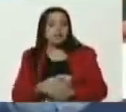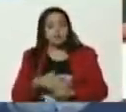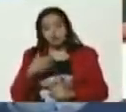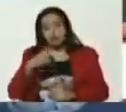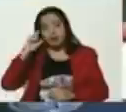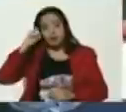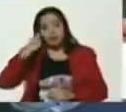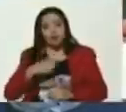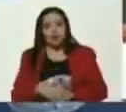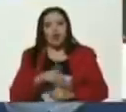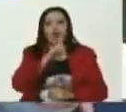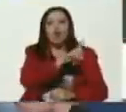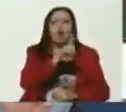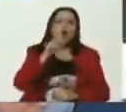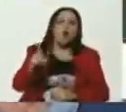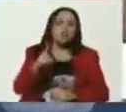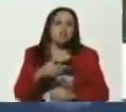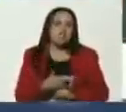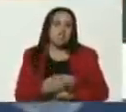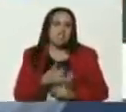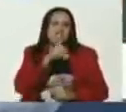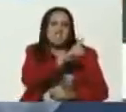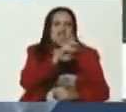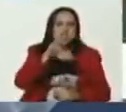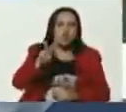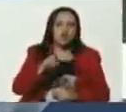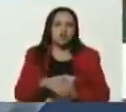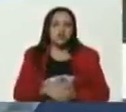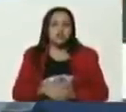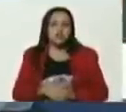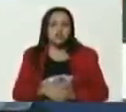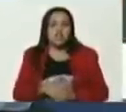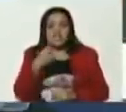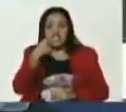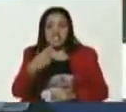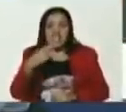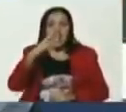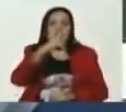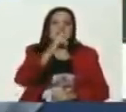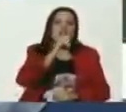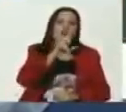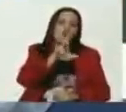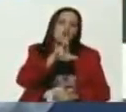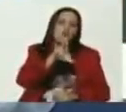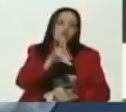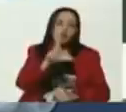poco, pues, el 11 y el 12, Raúl estaba despegando en un avión.